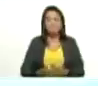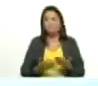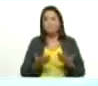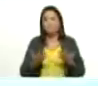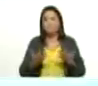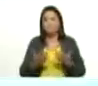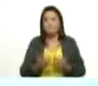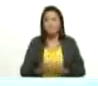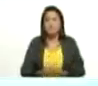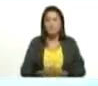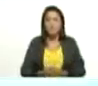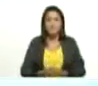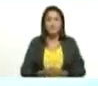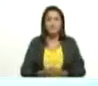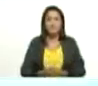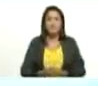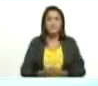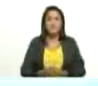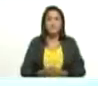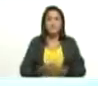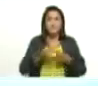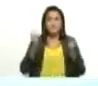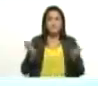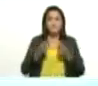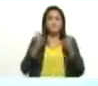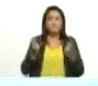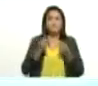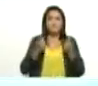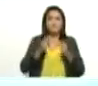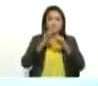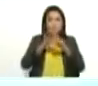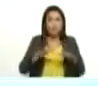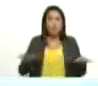Precisamente se hizo público